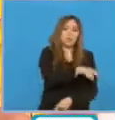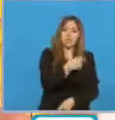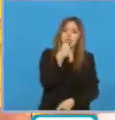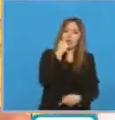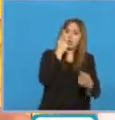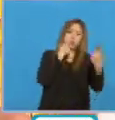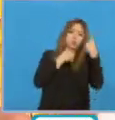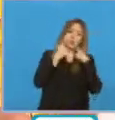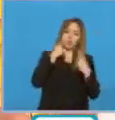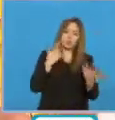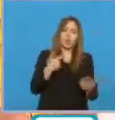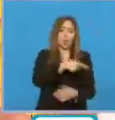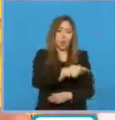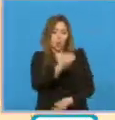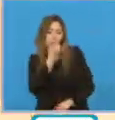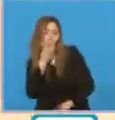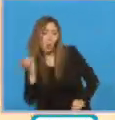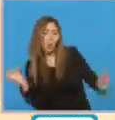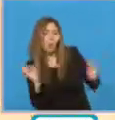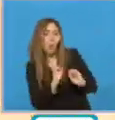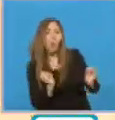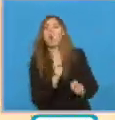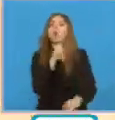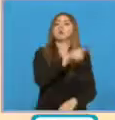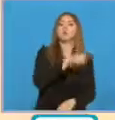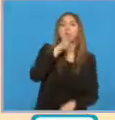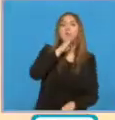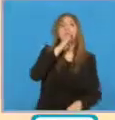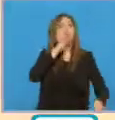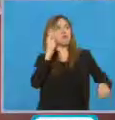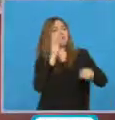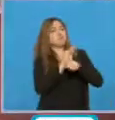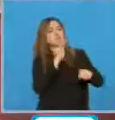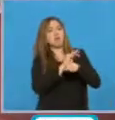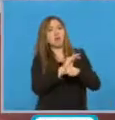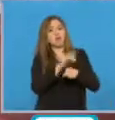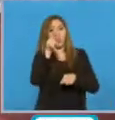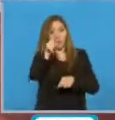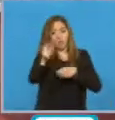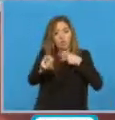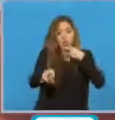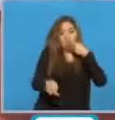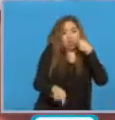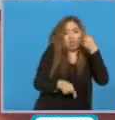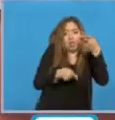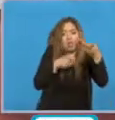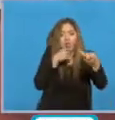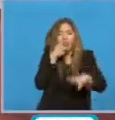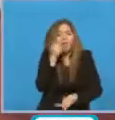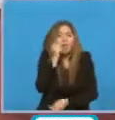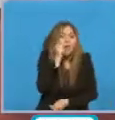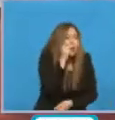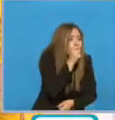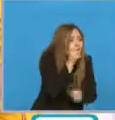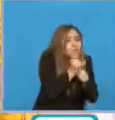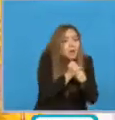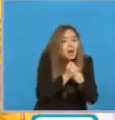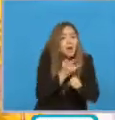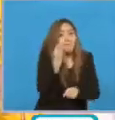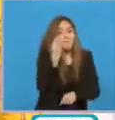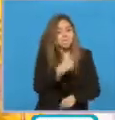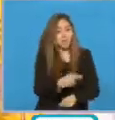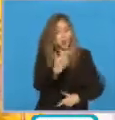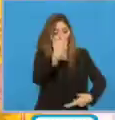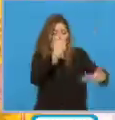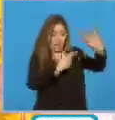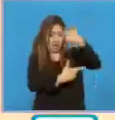No come nada bien. Ay, no le hace caso a su mamá. Ahí sí te sale la lupa enorme. Pero cuando te toca con